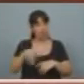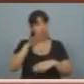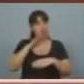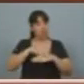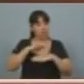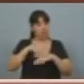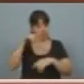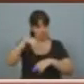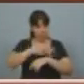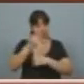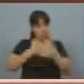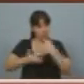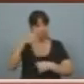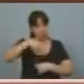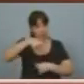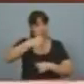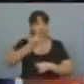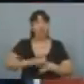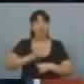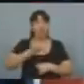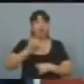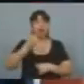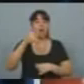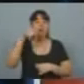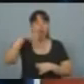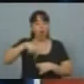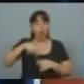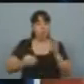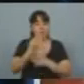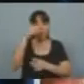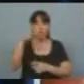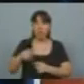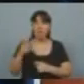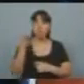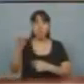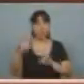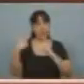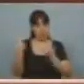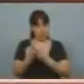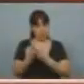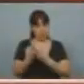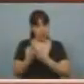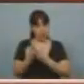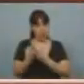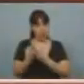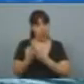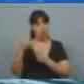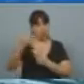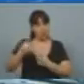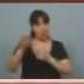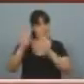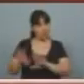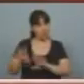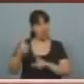médicos de guardia hoy en Los Arcos, que había un pedido de una habitación para una persona con quemaduras a nombre de la familia Constantini.